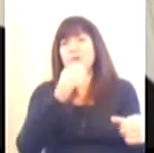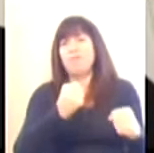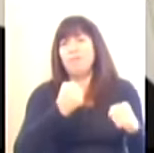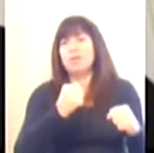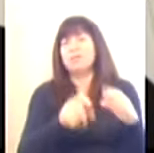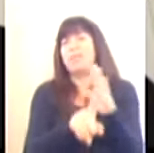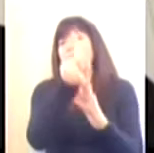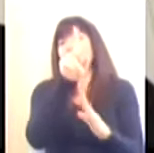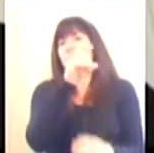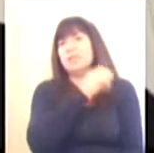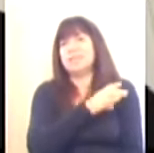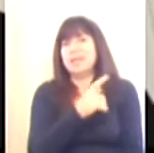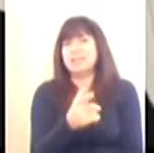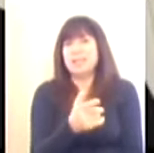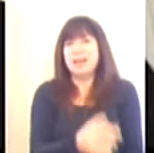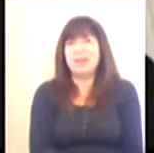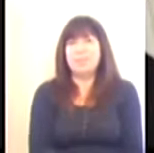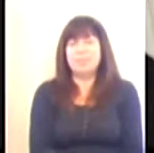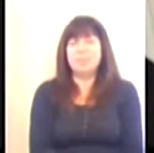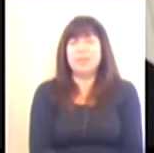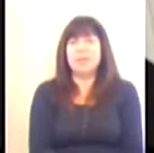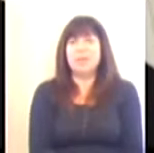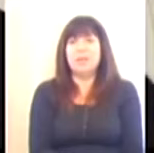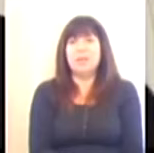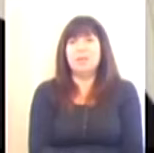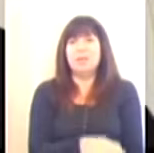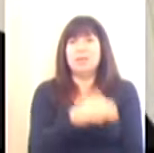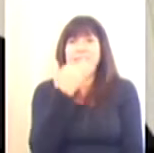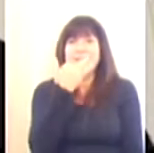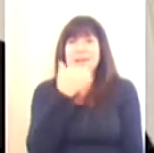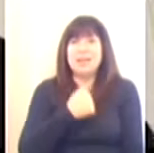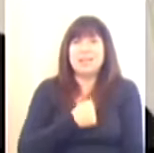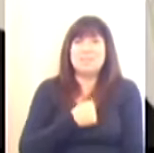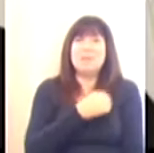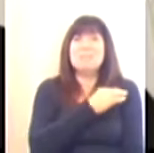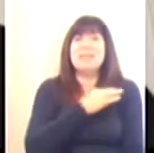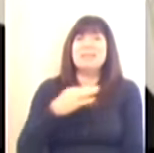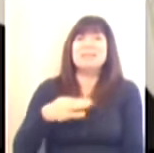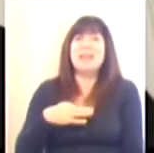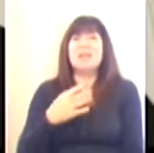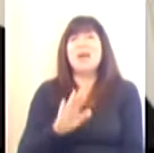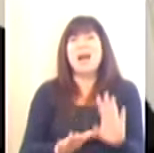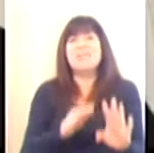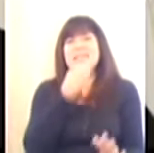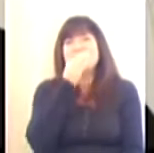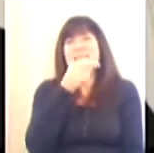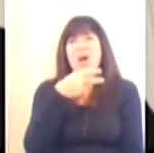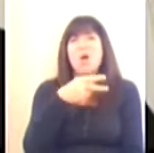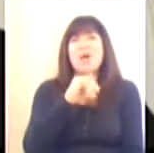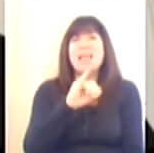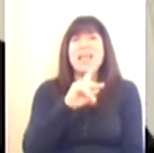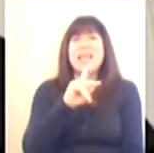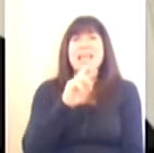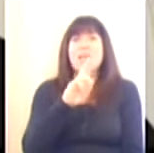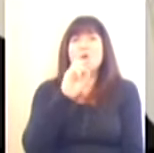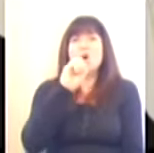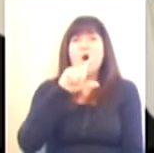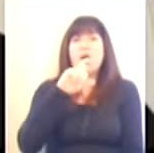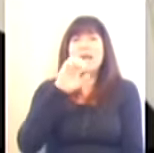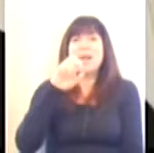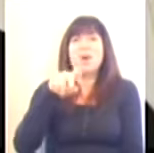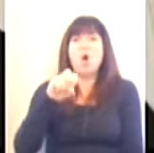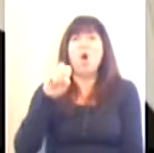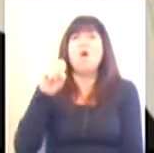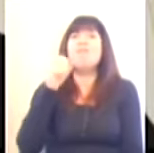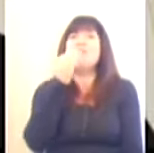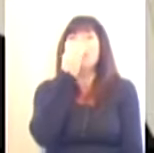para Chile. No tenemos tiempo, yo cuando se ríen de mí en el ministerio, porque cuando yo me pongo a hablar de hidrógeno verde, después agarro mucho vuelo y no paro,